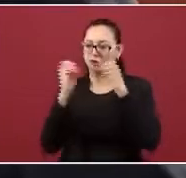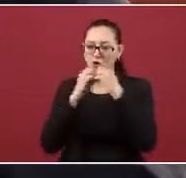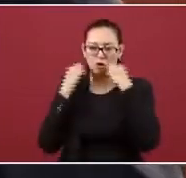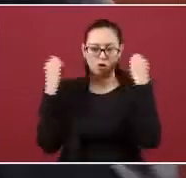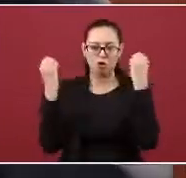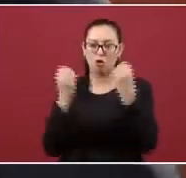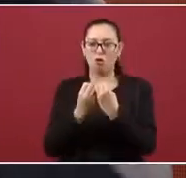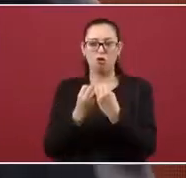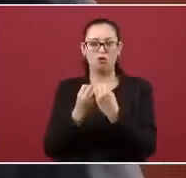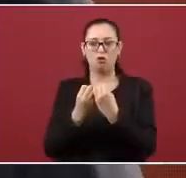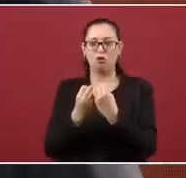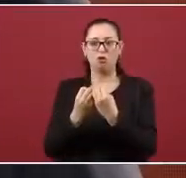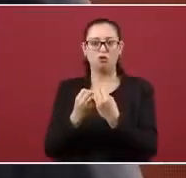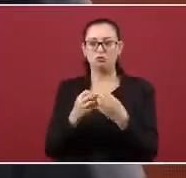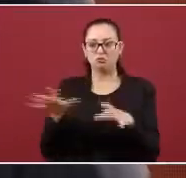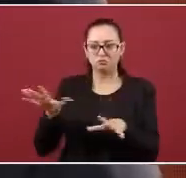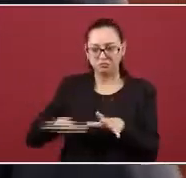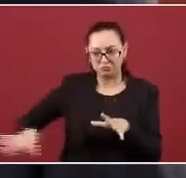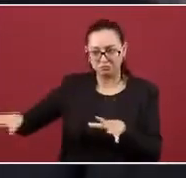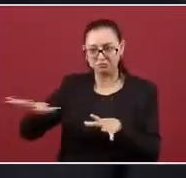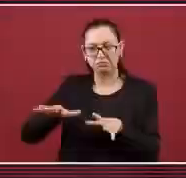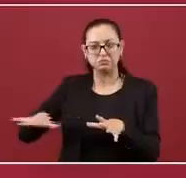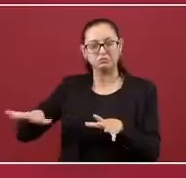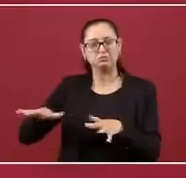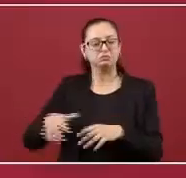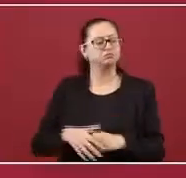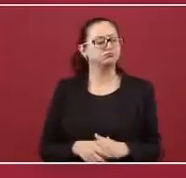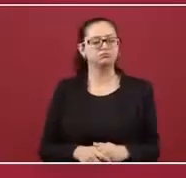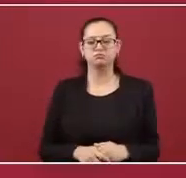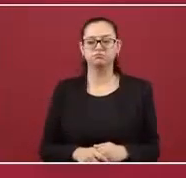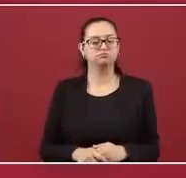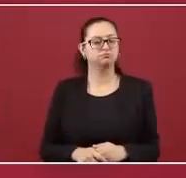organizaciones de la llamada sociedad civil.